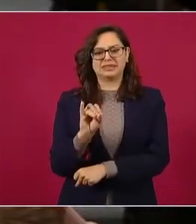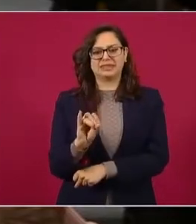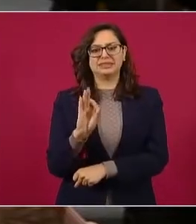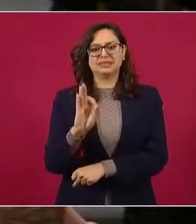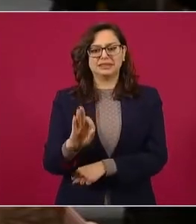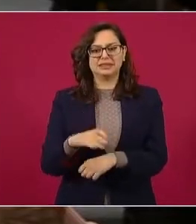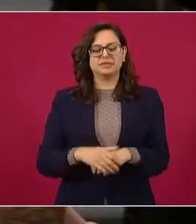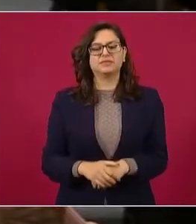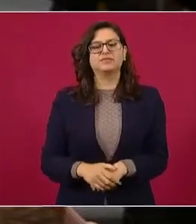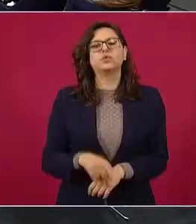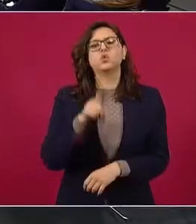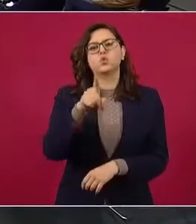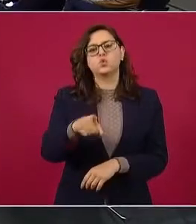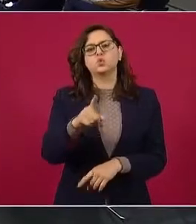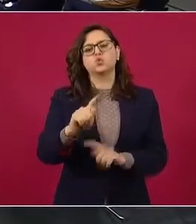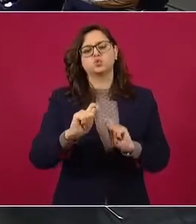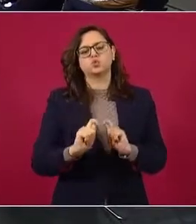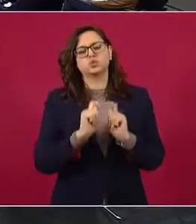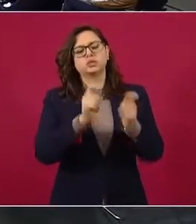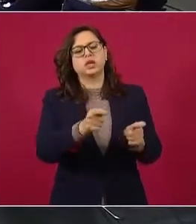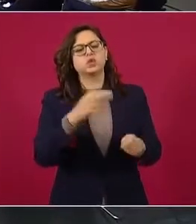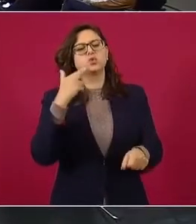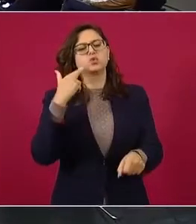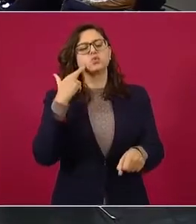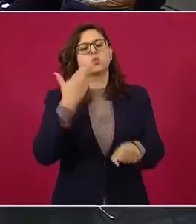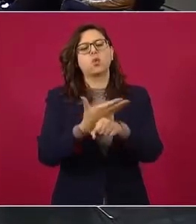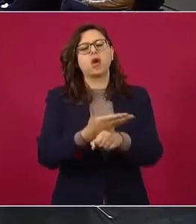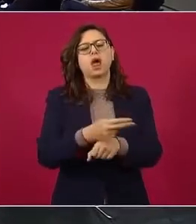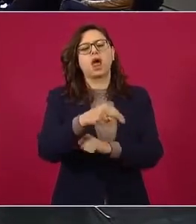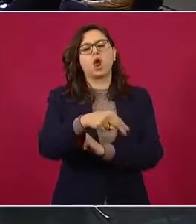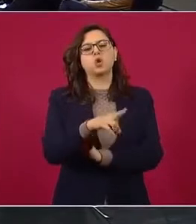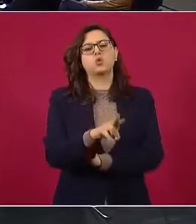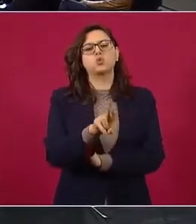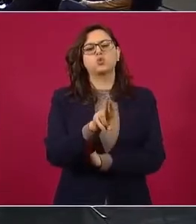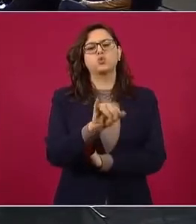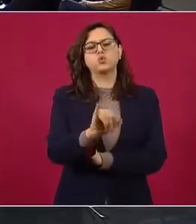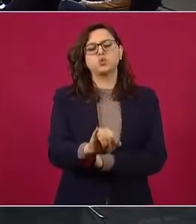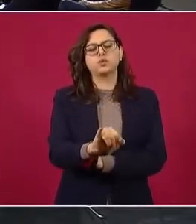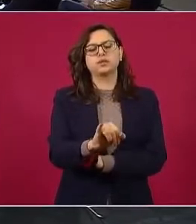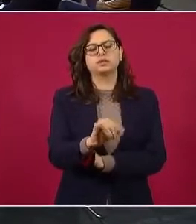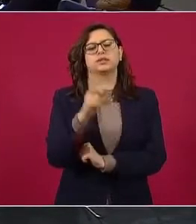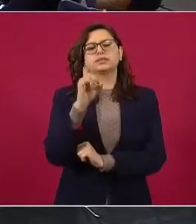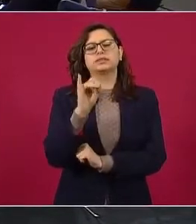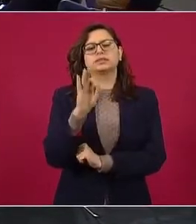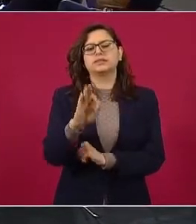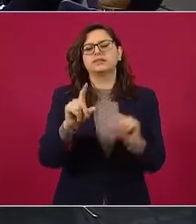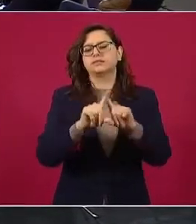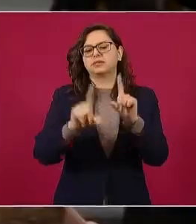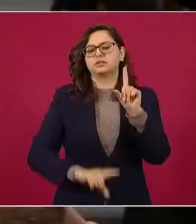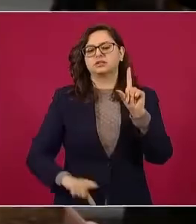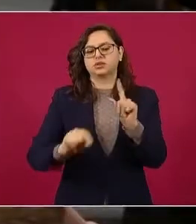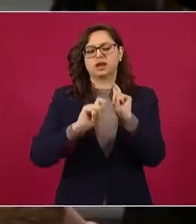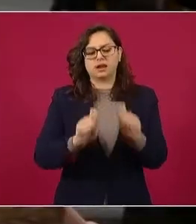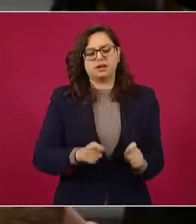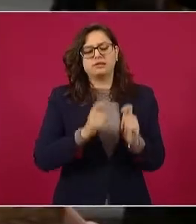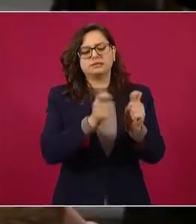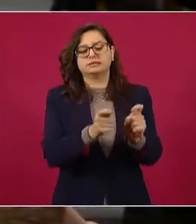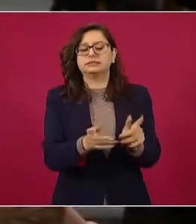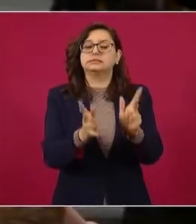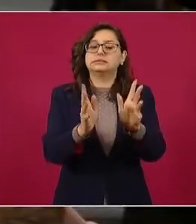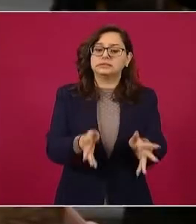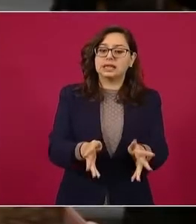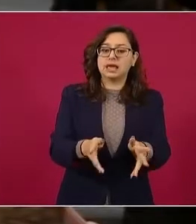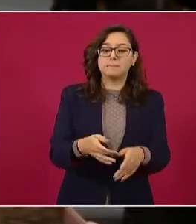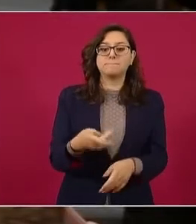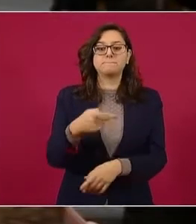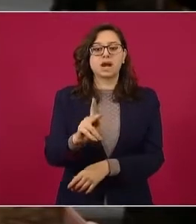usted la conoce como nueva encargada del DIF a nivel nacional. Preguntarle si se